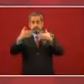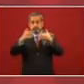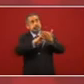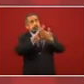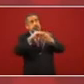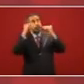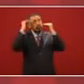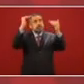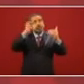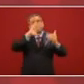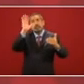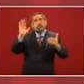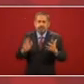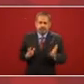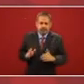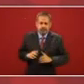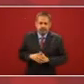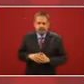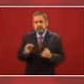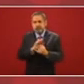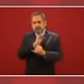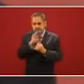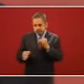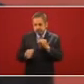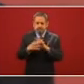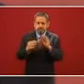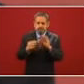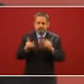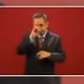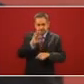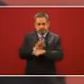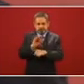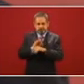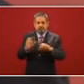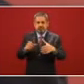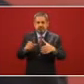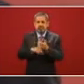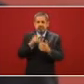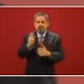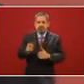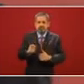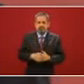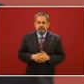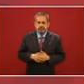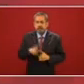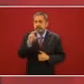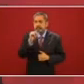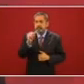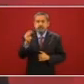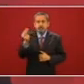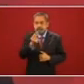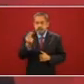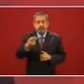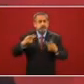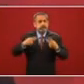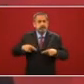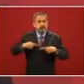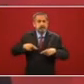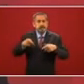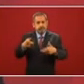techo. Y finalmente, como medidas de protección, no se necesita que la